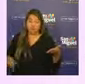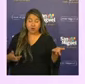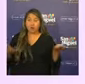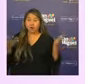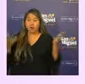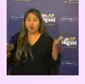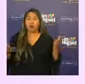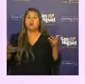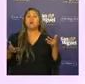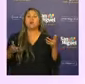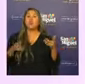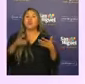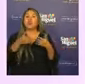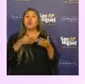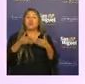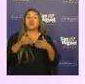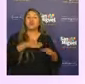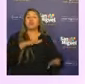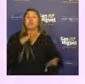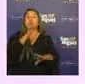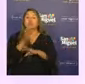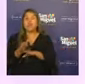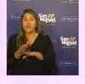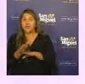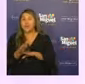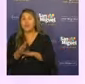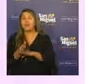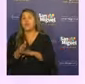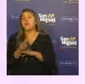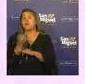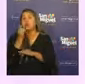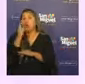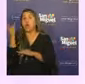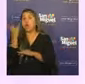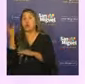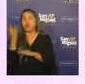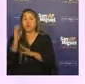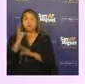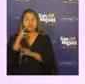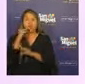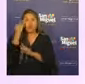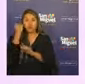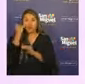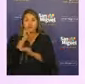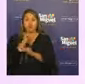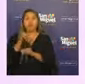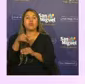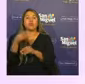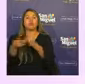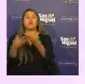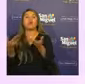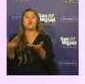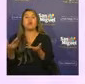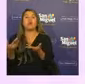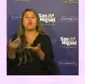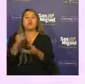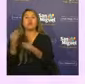una hoja dónde tenían que ir, cuál era la urgencia, pero no sabíamos después